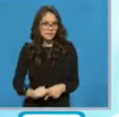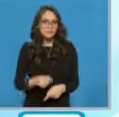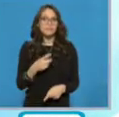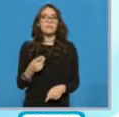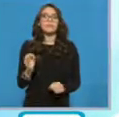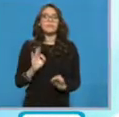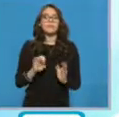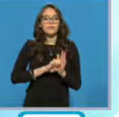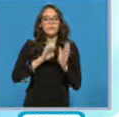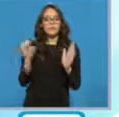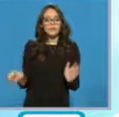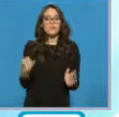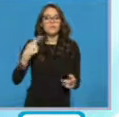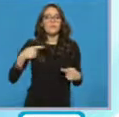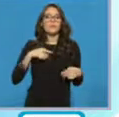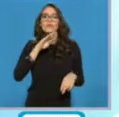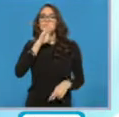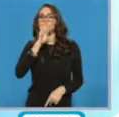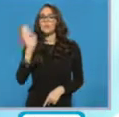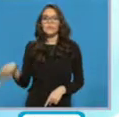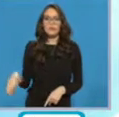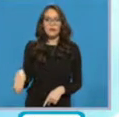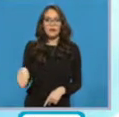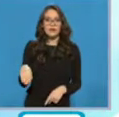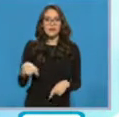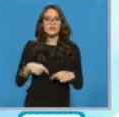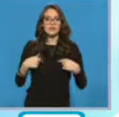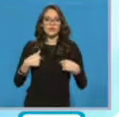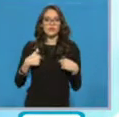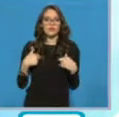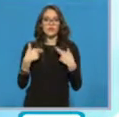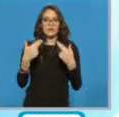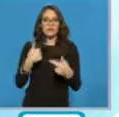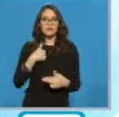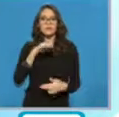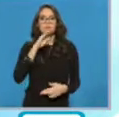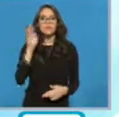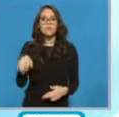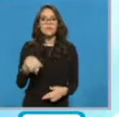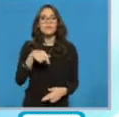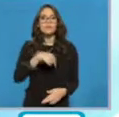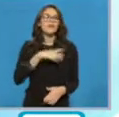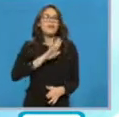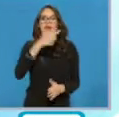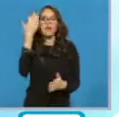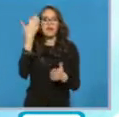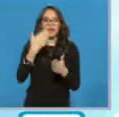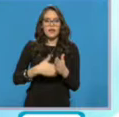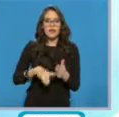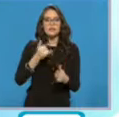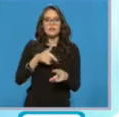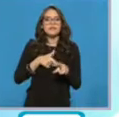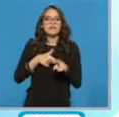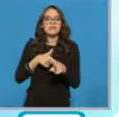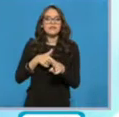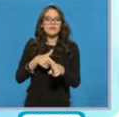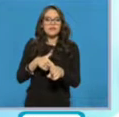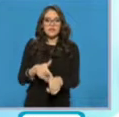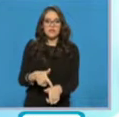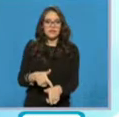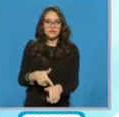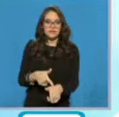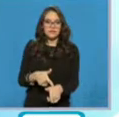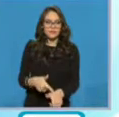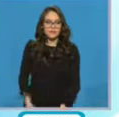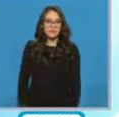derecho, ahí se acaba el usufructo. Si muere el propietario de la cosa, ¿Qué pasa ahí? el usufructo se respeta Órale.